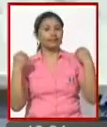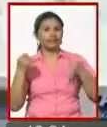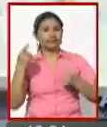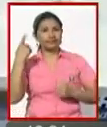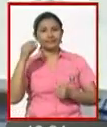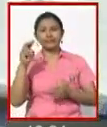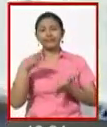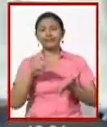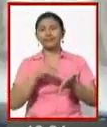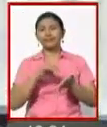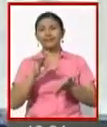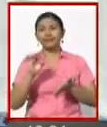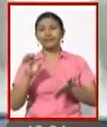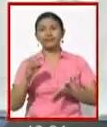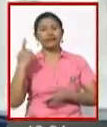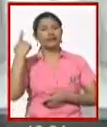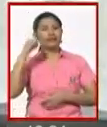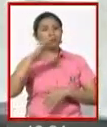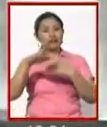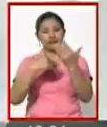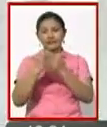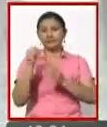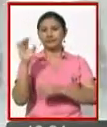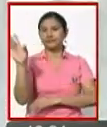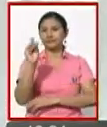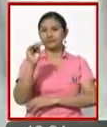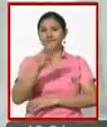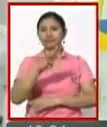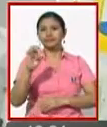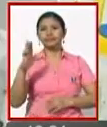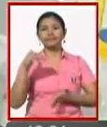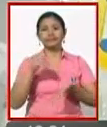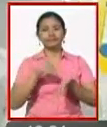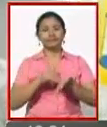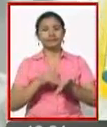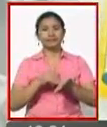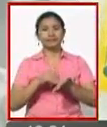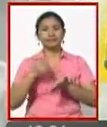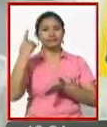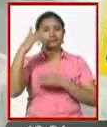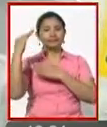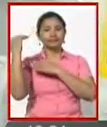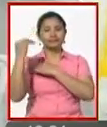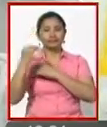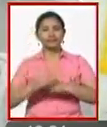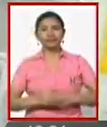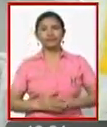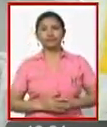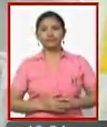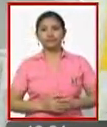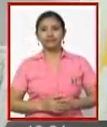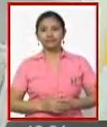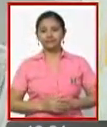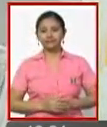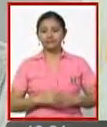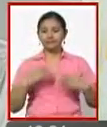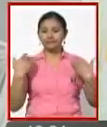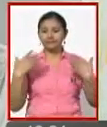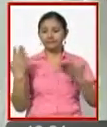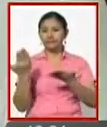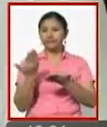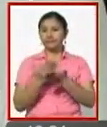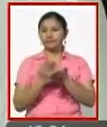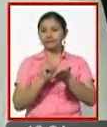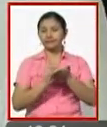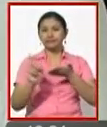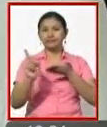para 1.800.000 dosis para todo el país y 400.000 dosis para Santa Cruz. Esto ya llega este fin